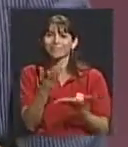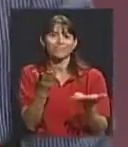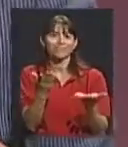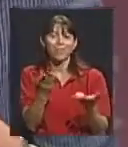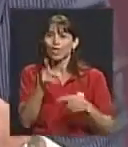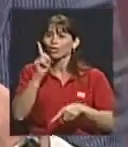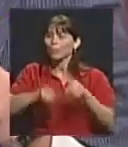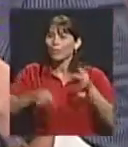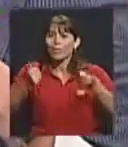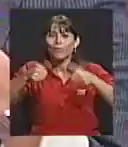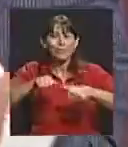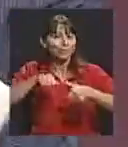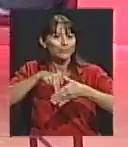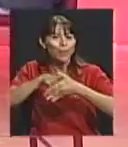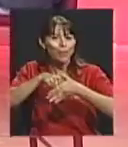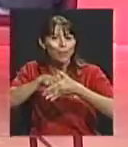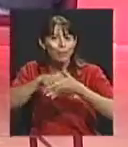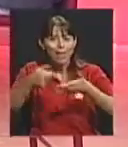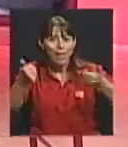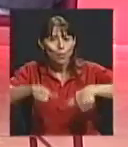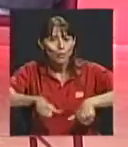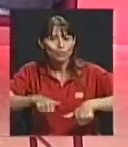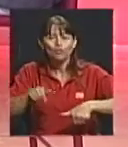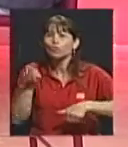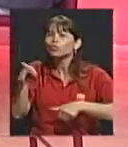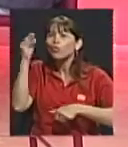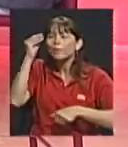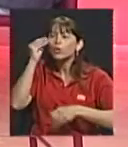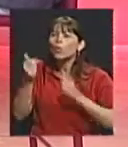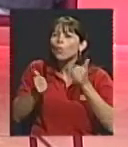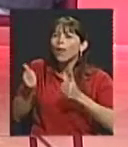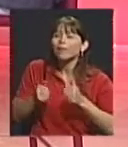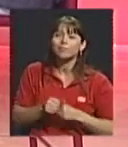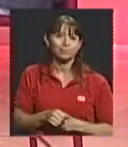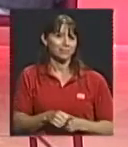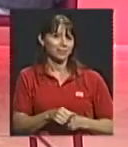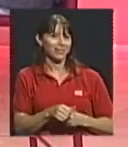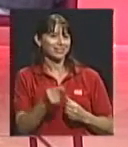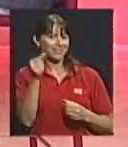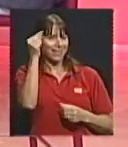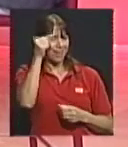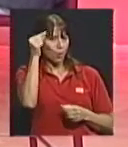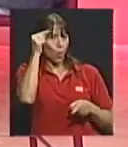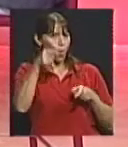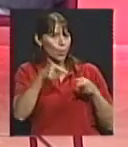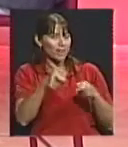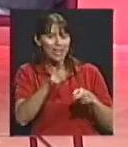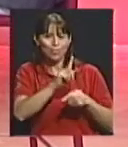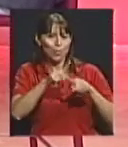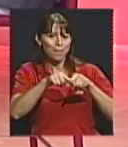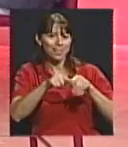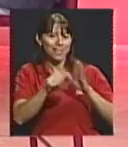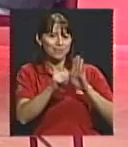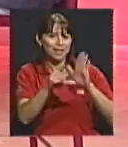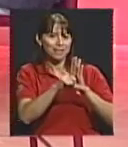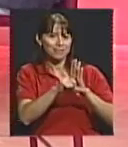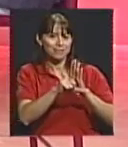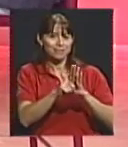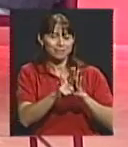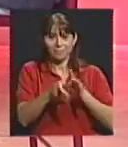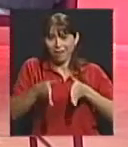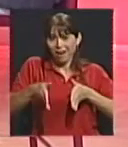lleguen a acuerdos Cuál es su opinión sobre esto es que la habilidad no depende de la asamblea legislativa la solución de las